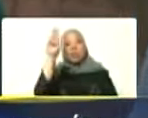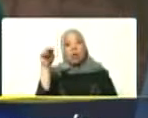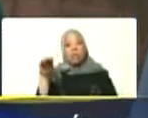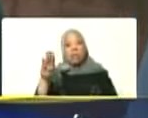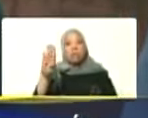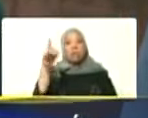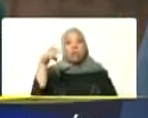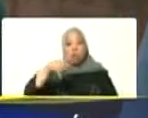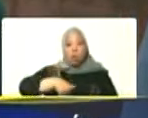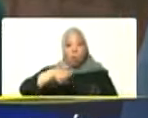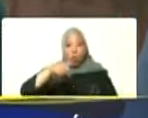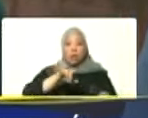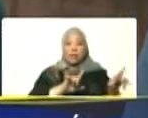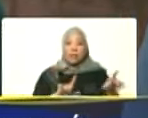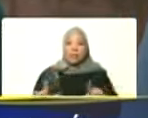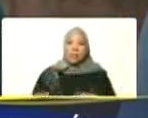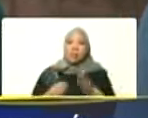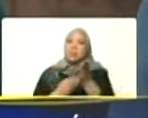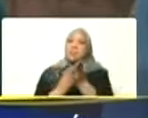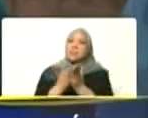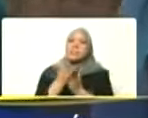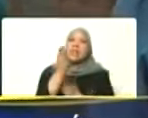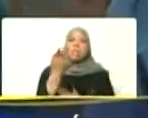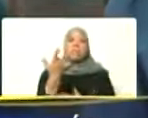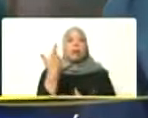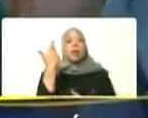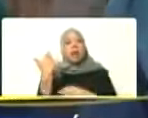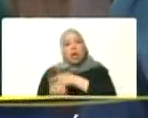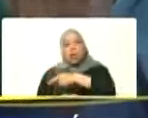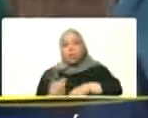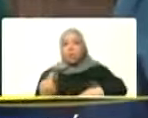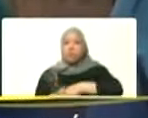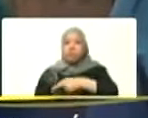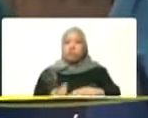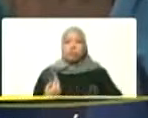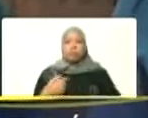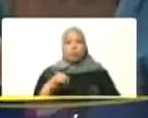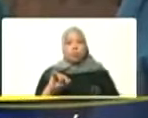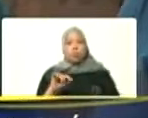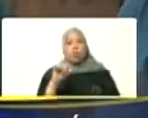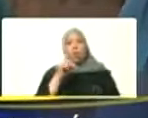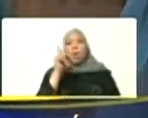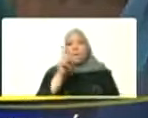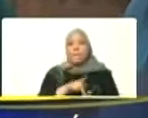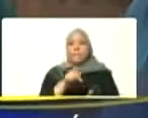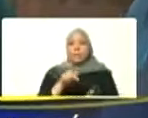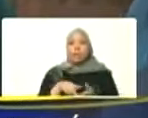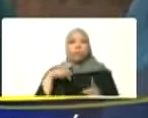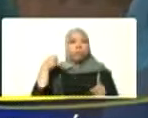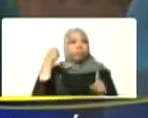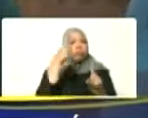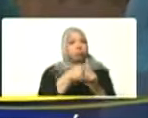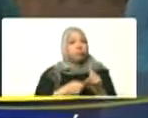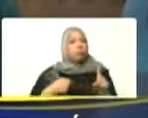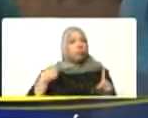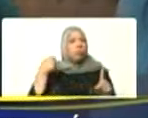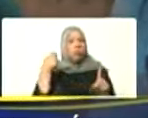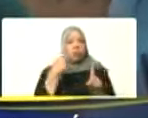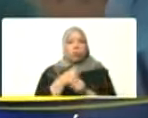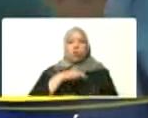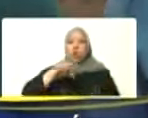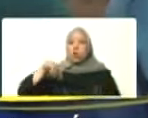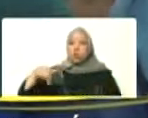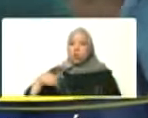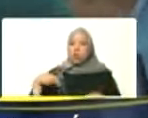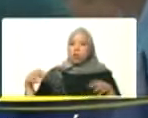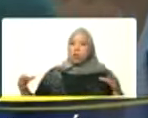que desde hoy y para siempre nuestra revolución cuenta con nosotros. Aquí estamos en pie de lucha, ya conformamos nuestra